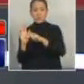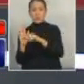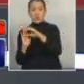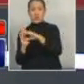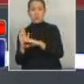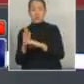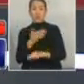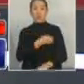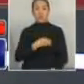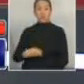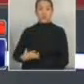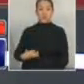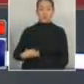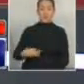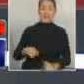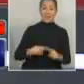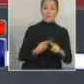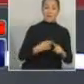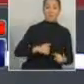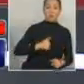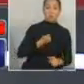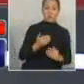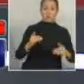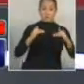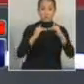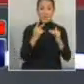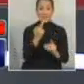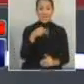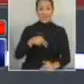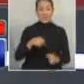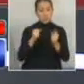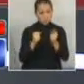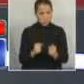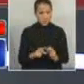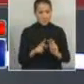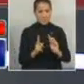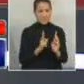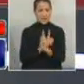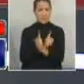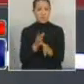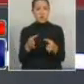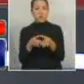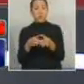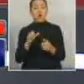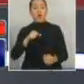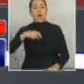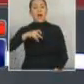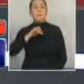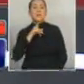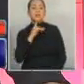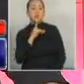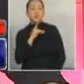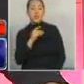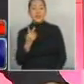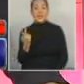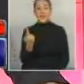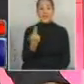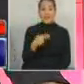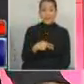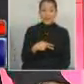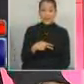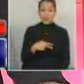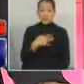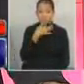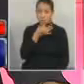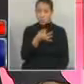y la voluntad que podría tener, según usted, RN para hacer estos cambios y amplitud también? Bueno, RN expresó su voluntad de cambio, sí, cuando